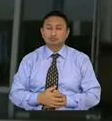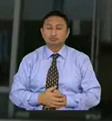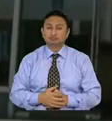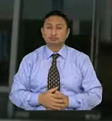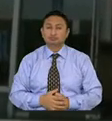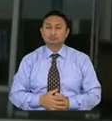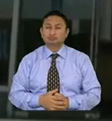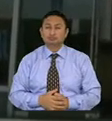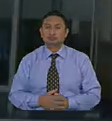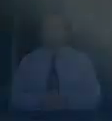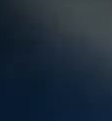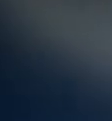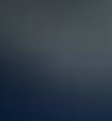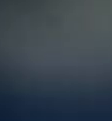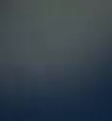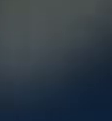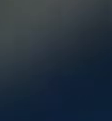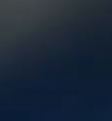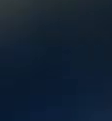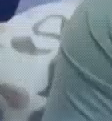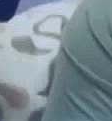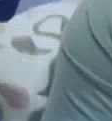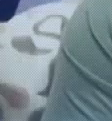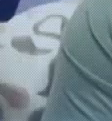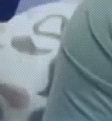Marilyn Jaramillo.